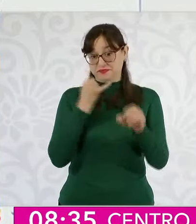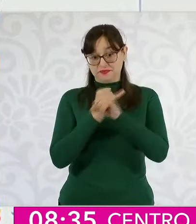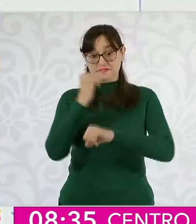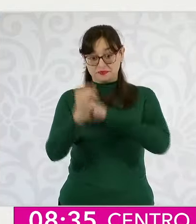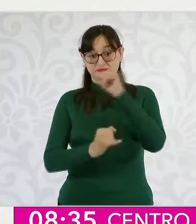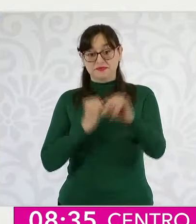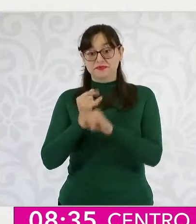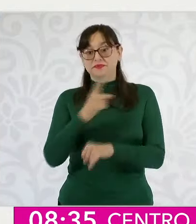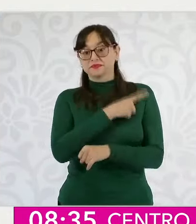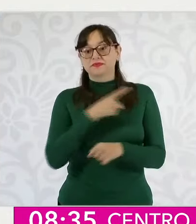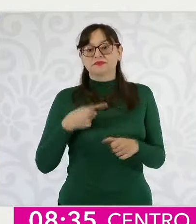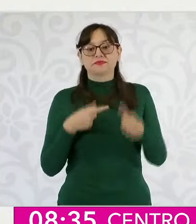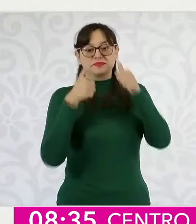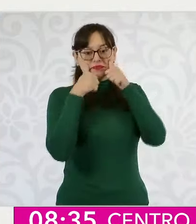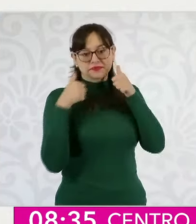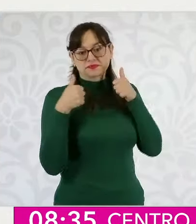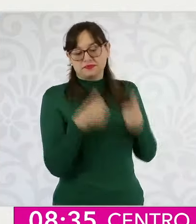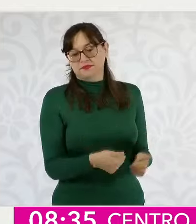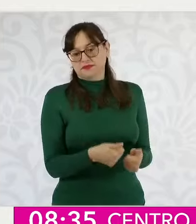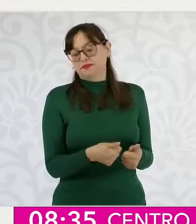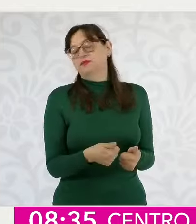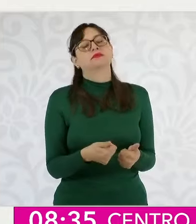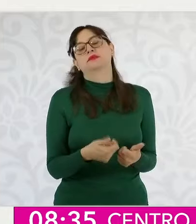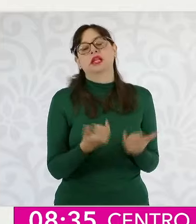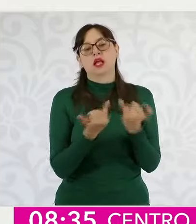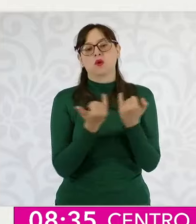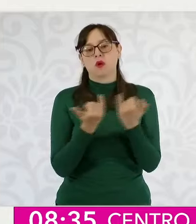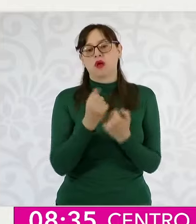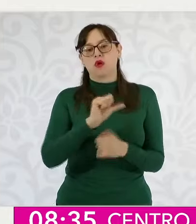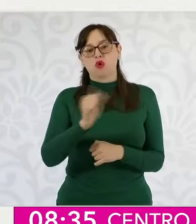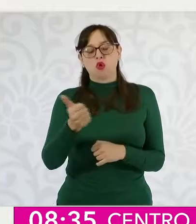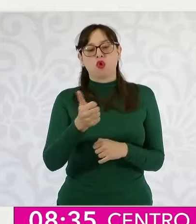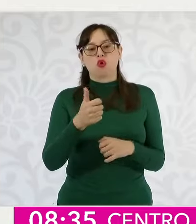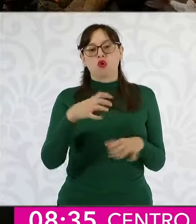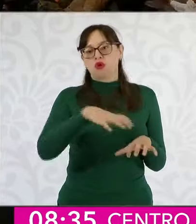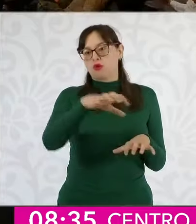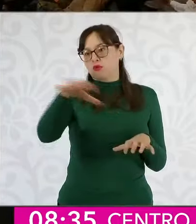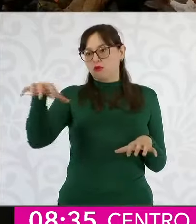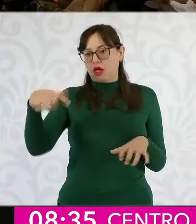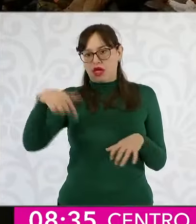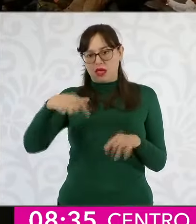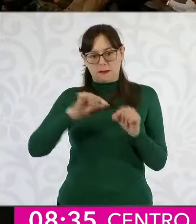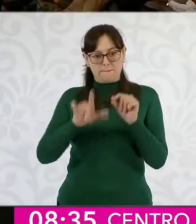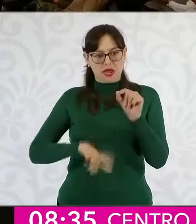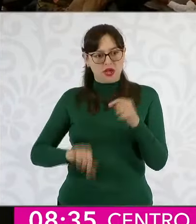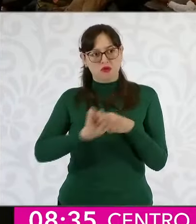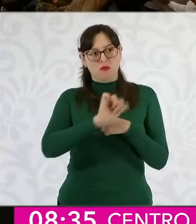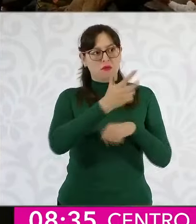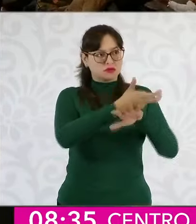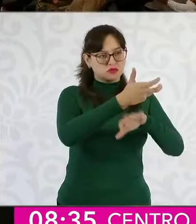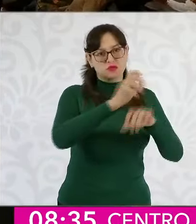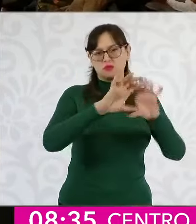calificadoras y otros sectores del país y de Estados Unidos y del mundo.